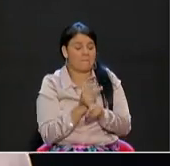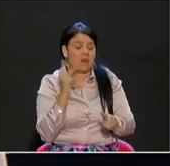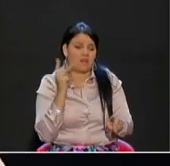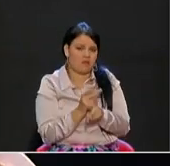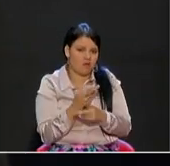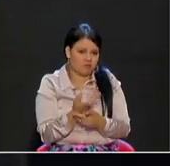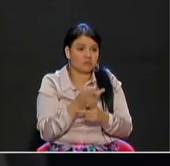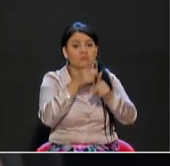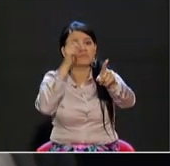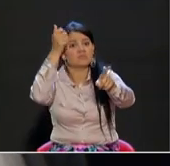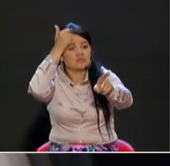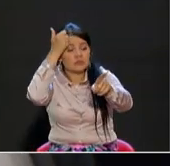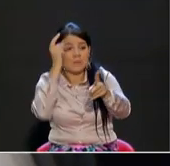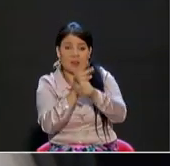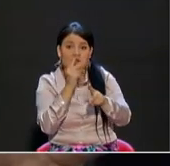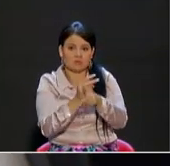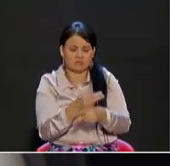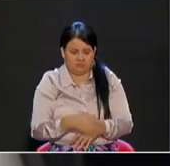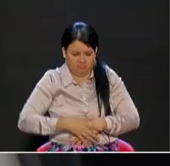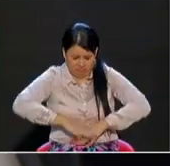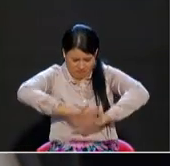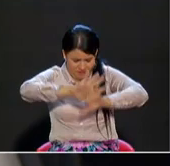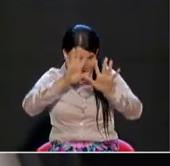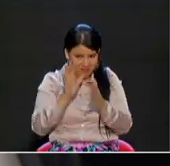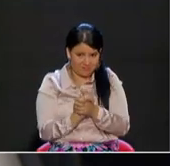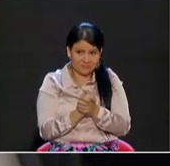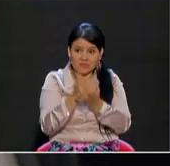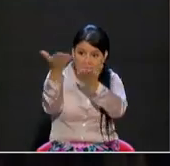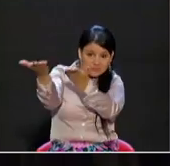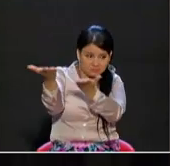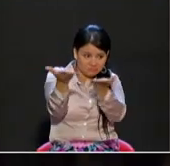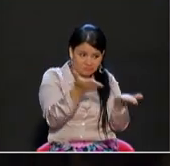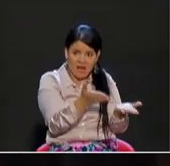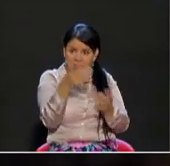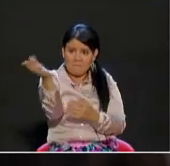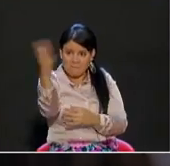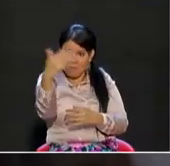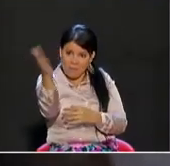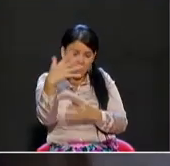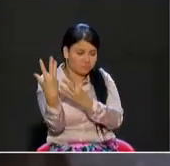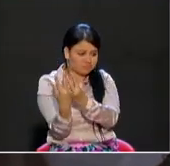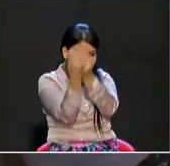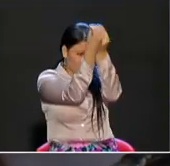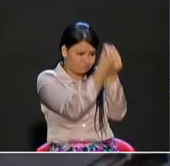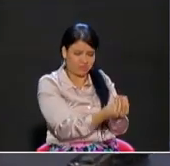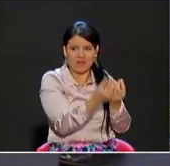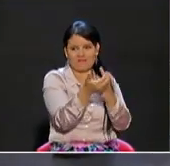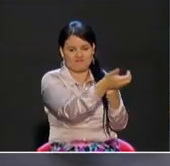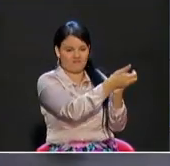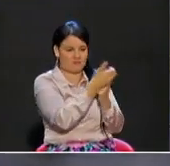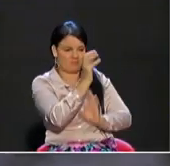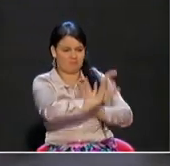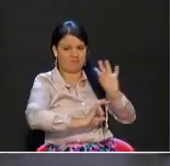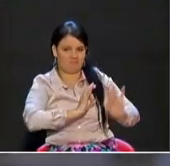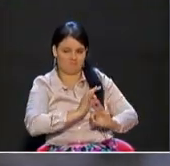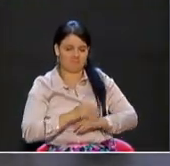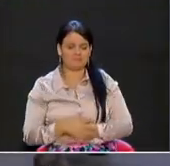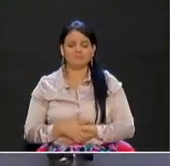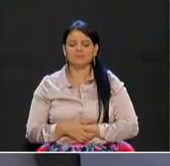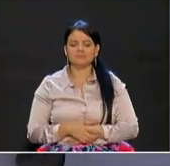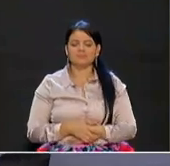claro que hay que permitirlo ningún lugar sin que el estado ingrese cierran la ronda en el